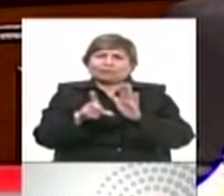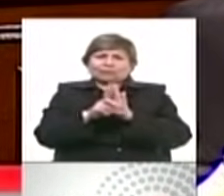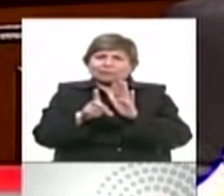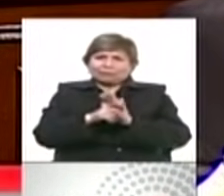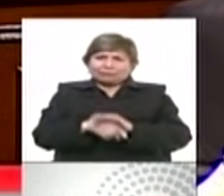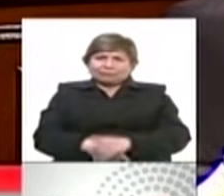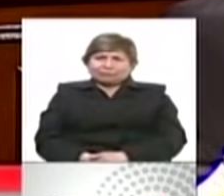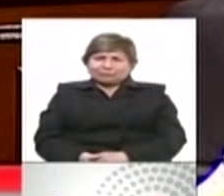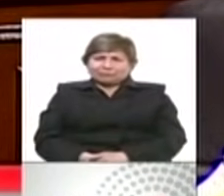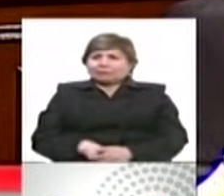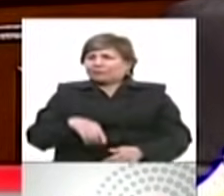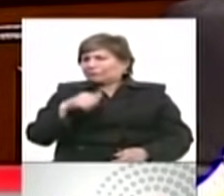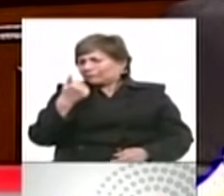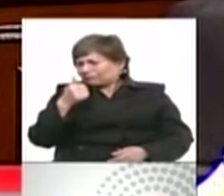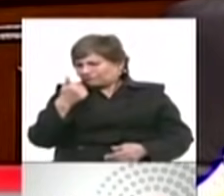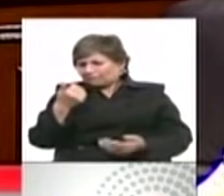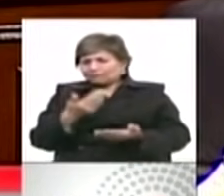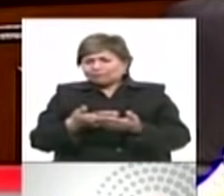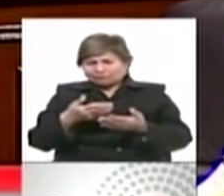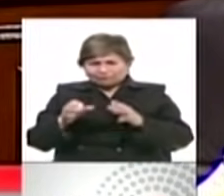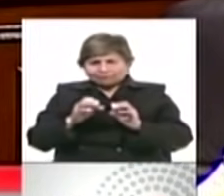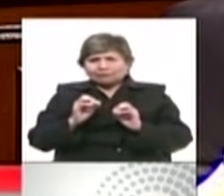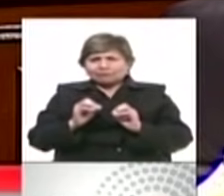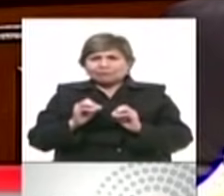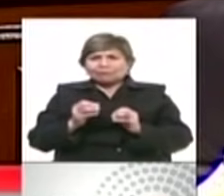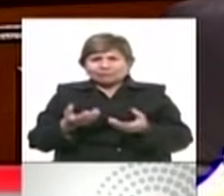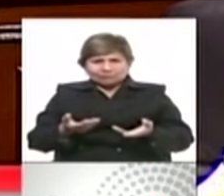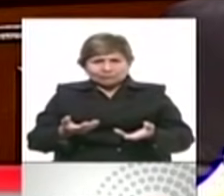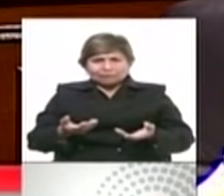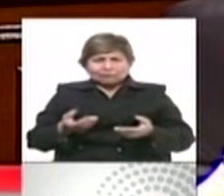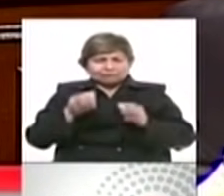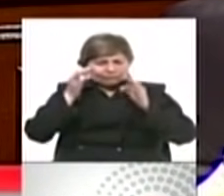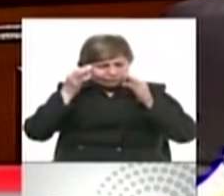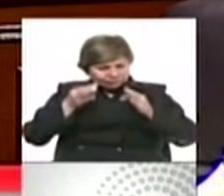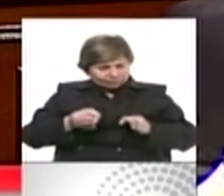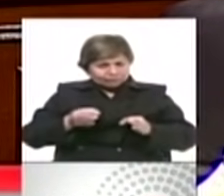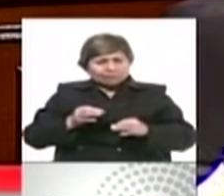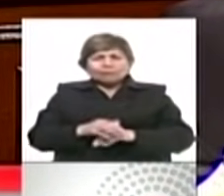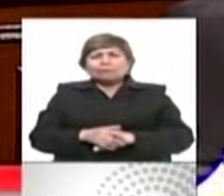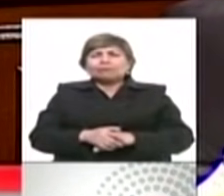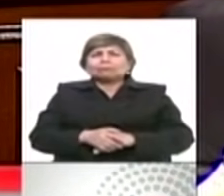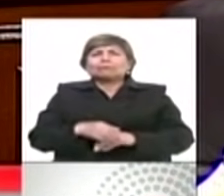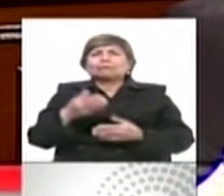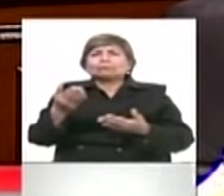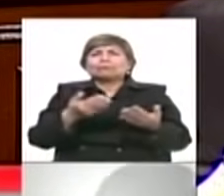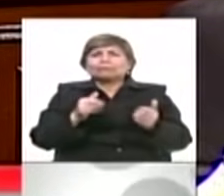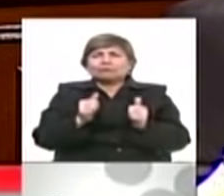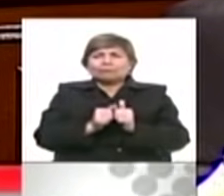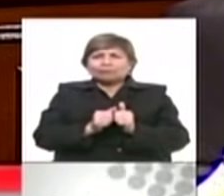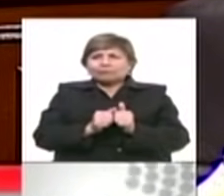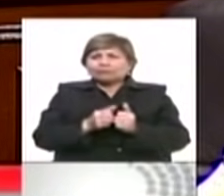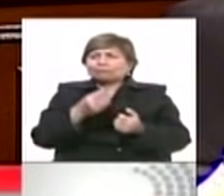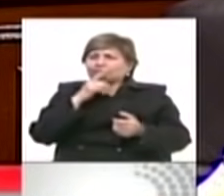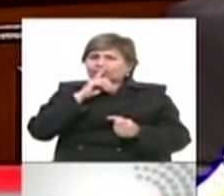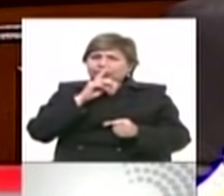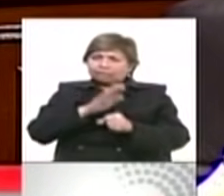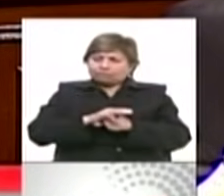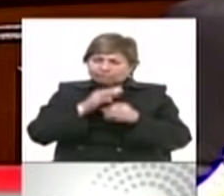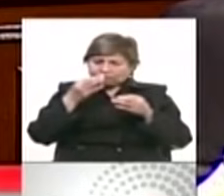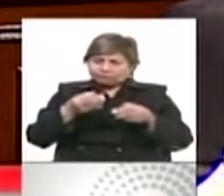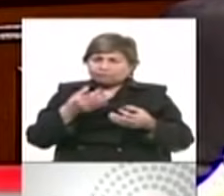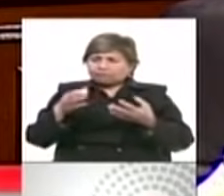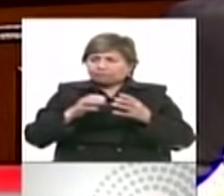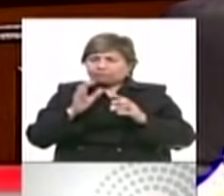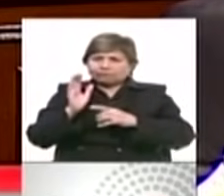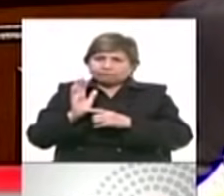y creemos que debería comenzar a atender a esas ciudades que están alrededor de Camisea. Y en